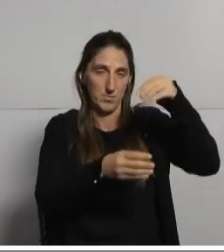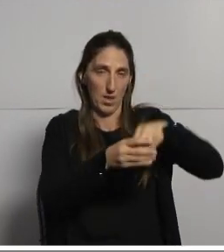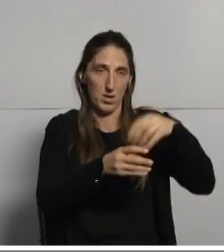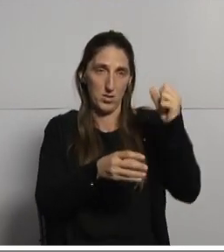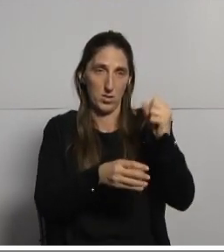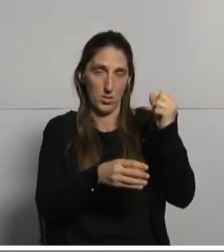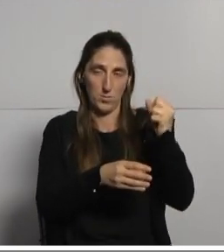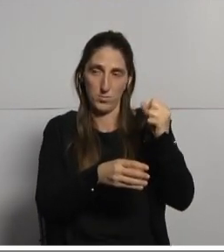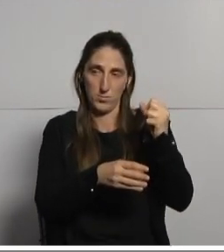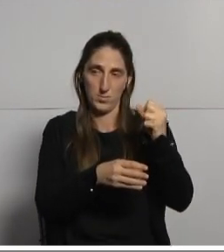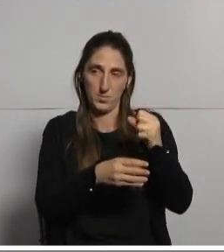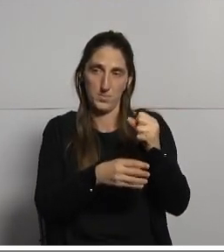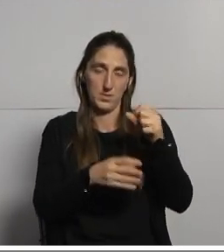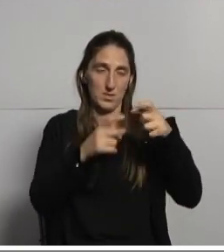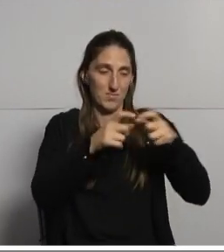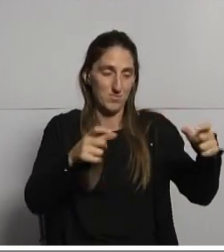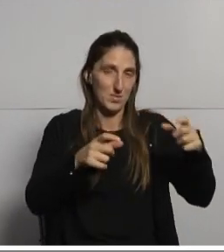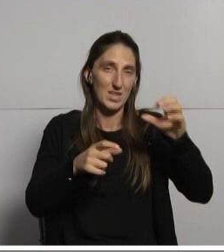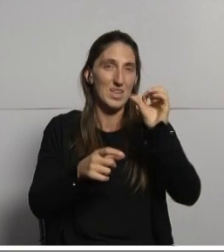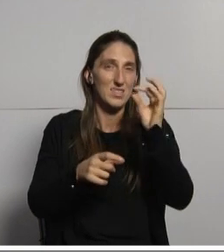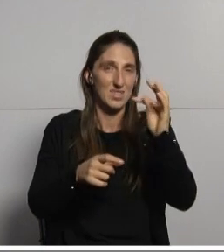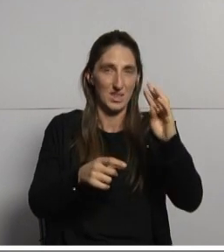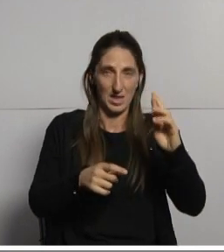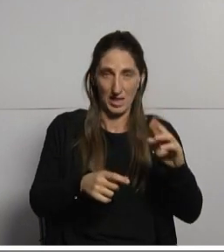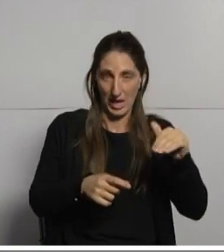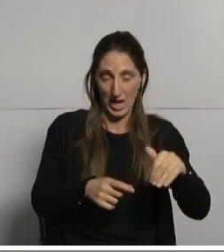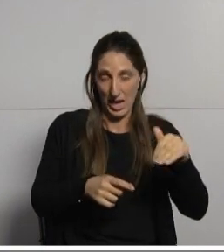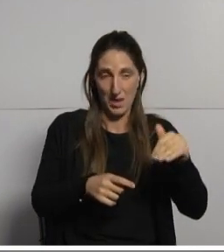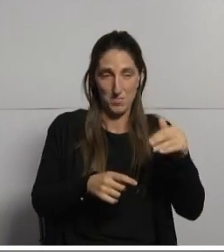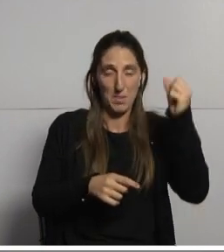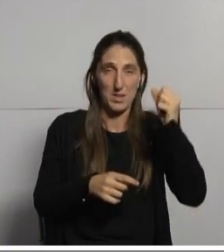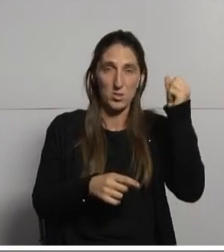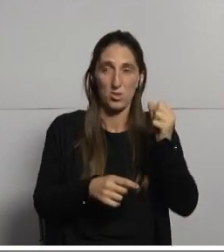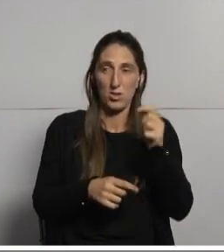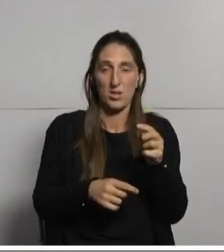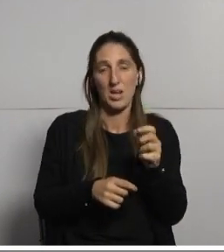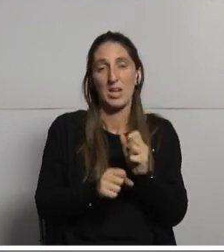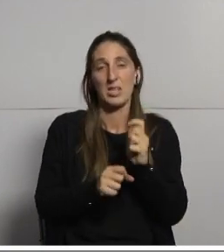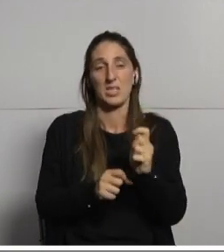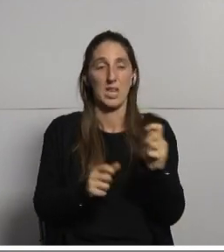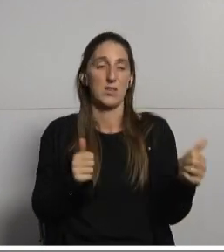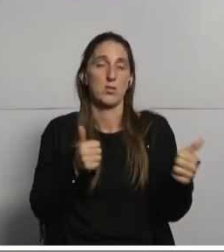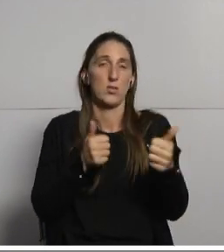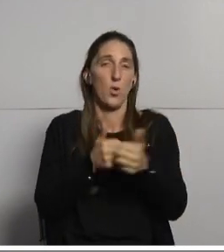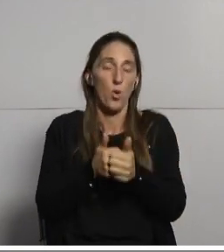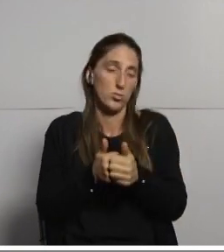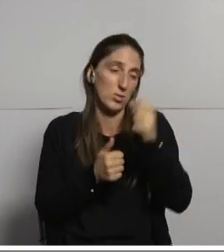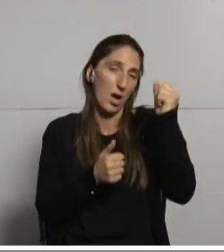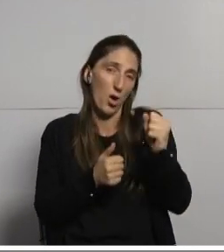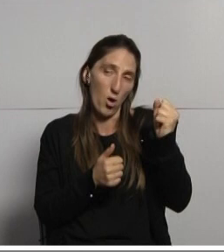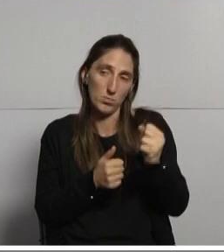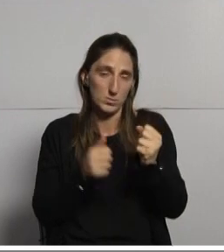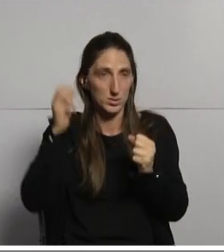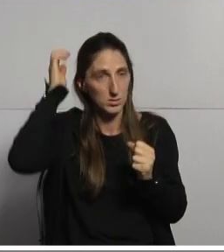el uso de la STM, sé cómo se está utilizando el transporte, o por ejemplo, qué personas podrían haber estado juntas en un determinado ómnibus si uno llega a